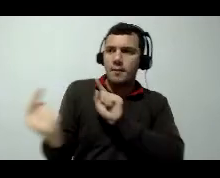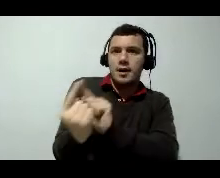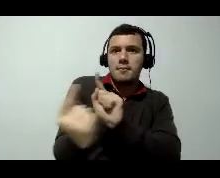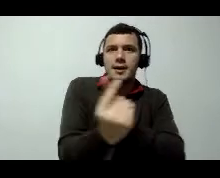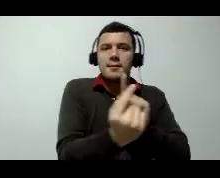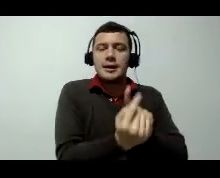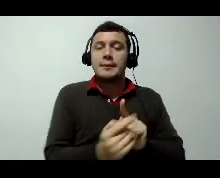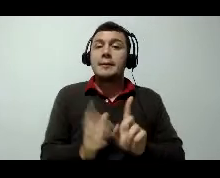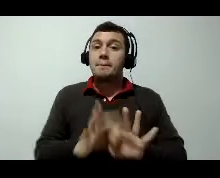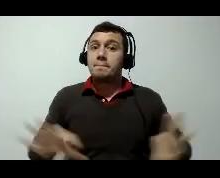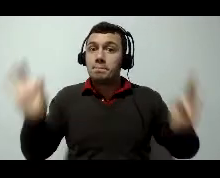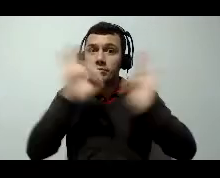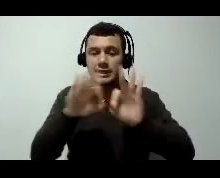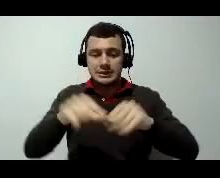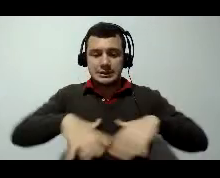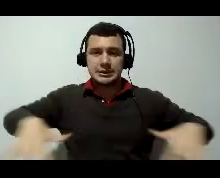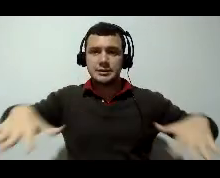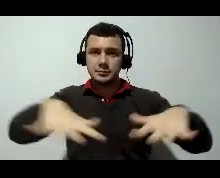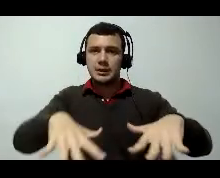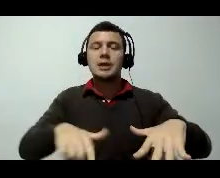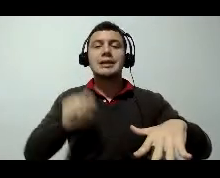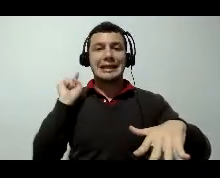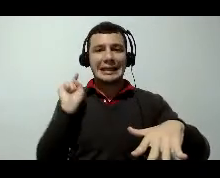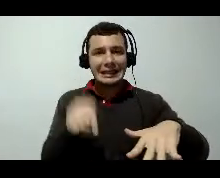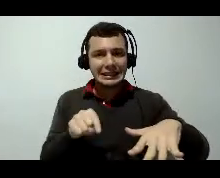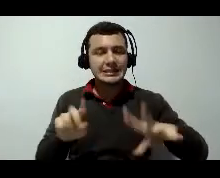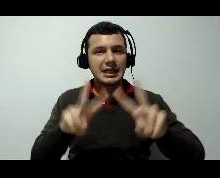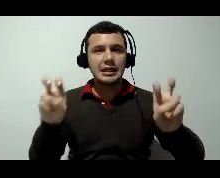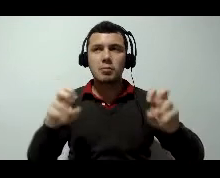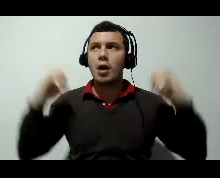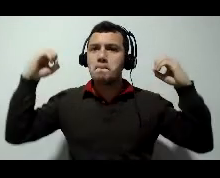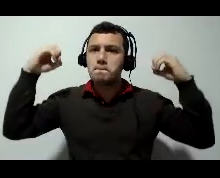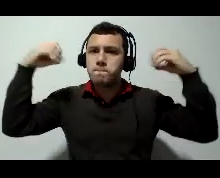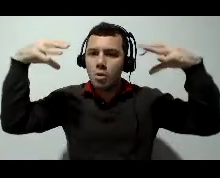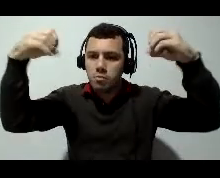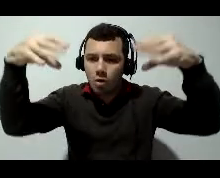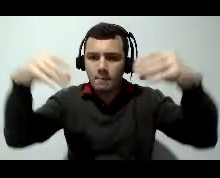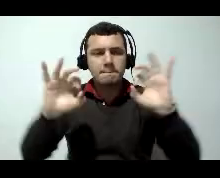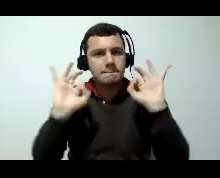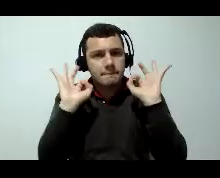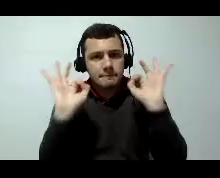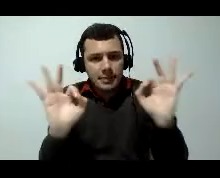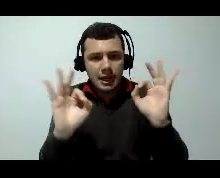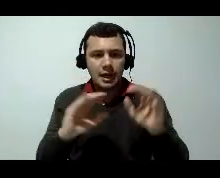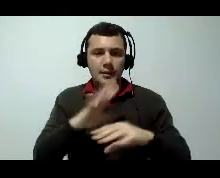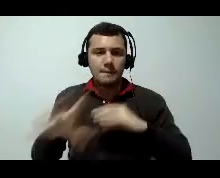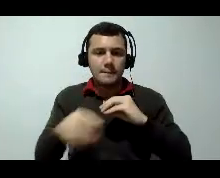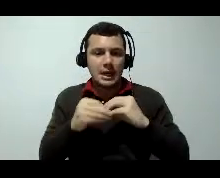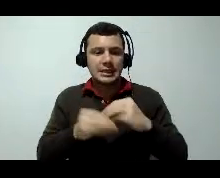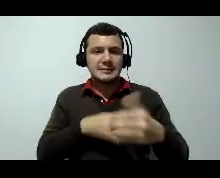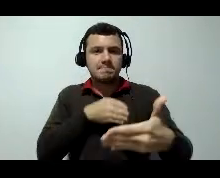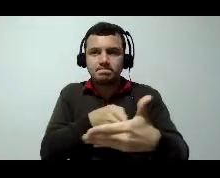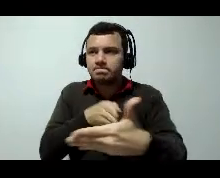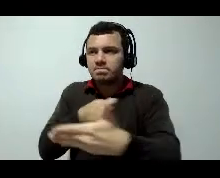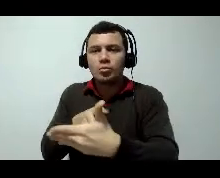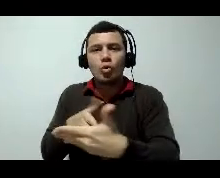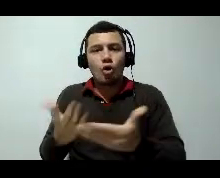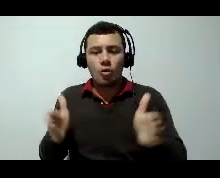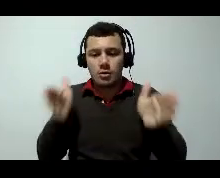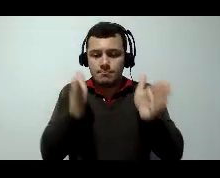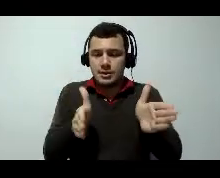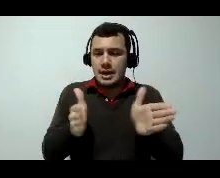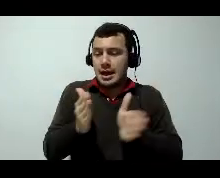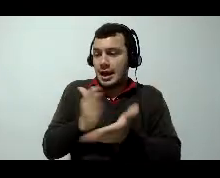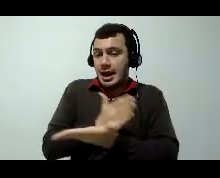características locativas de los espacios, cómo está el tema de iluminación, qué barreras físicas se definieron para el aislamiento en las áreas